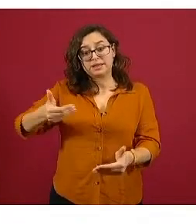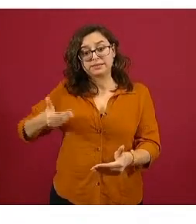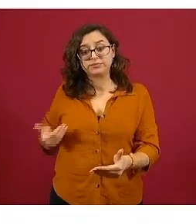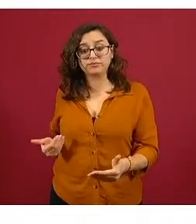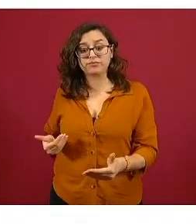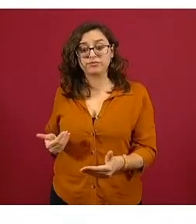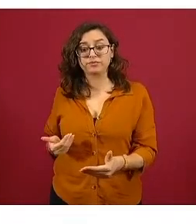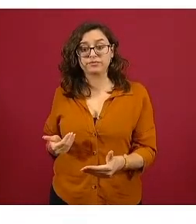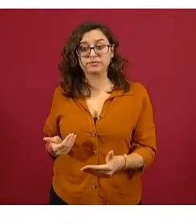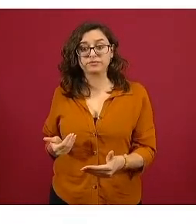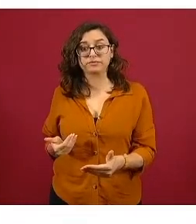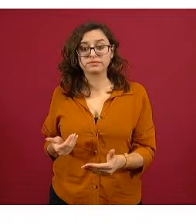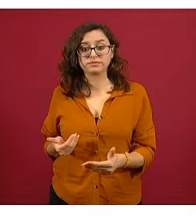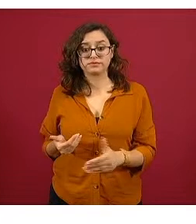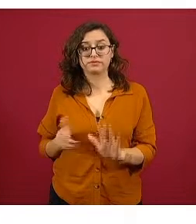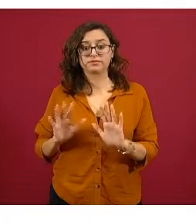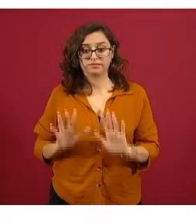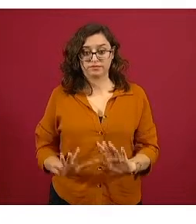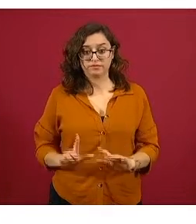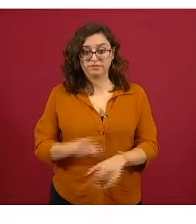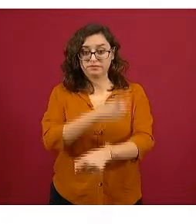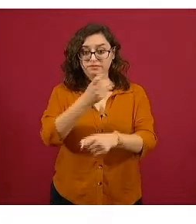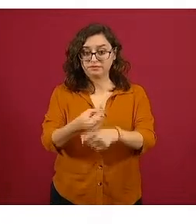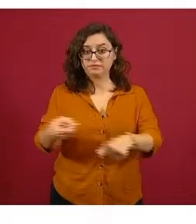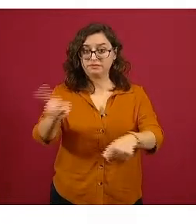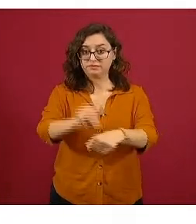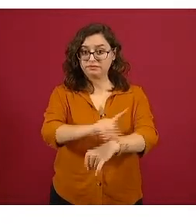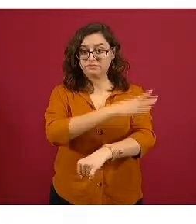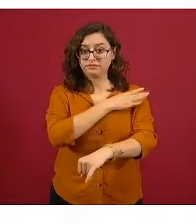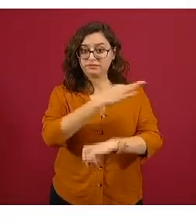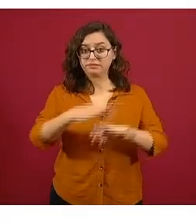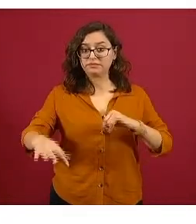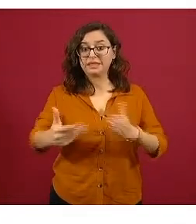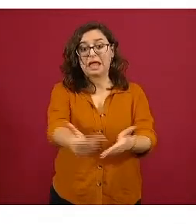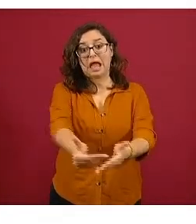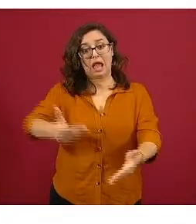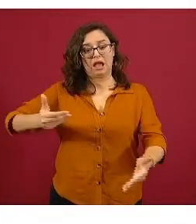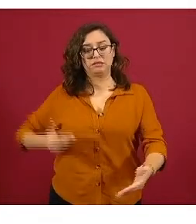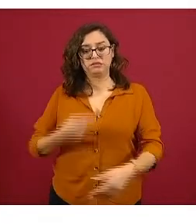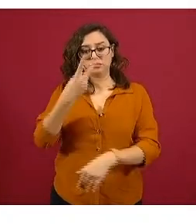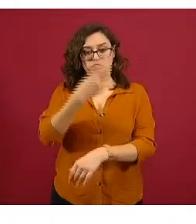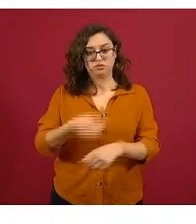arranque del primer día de ofertas del Buen Fin.